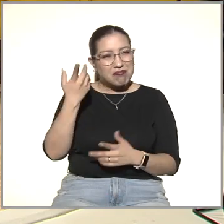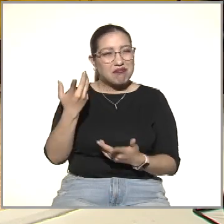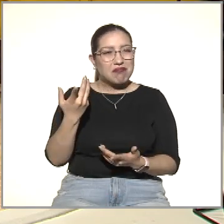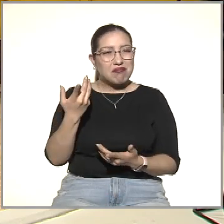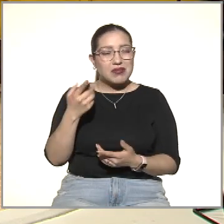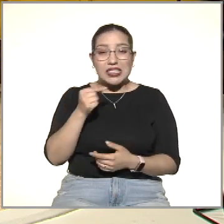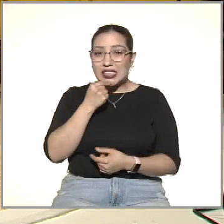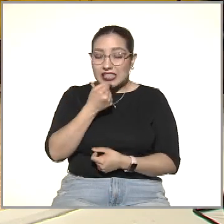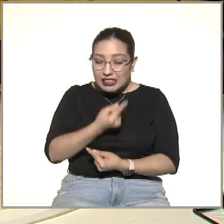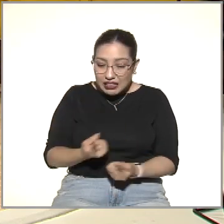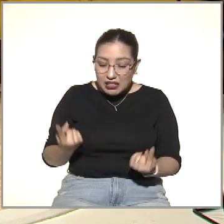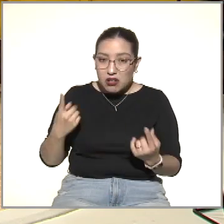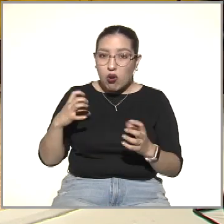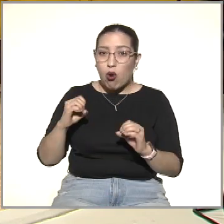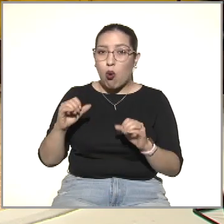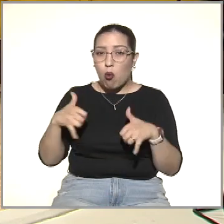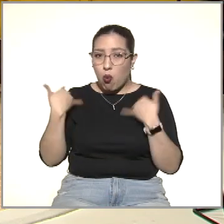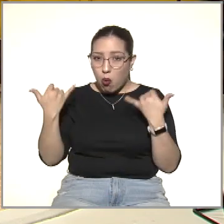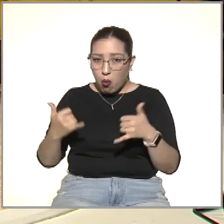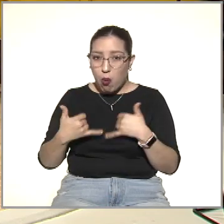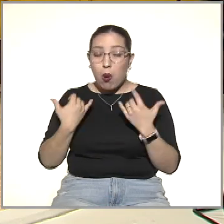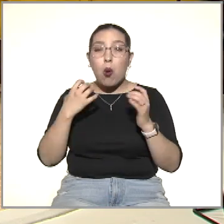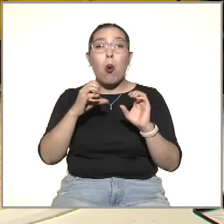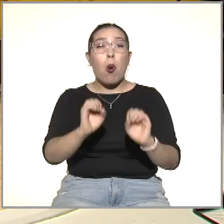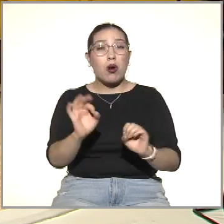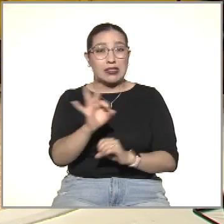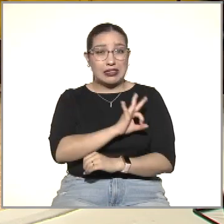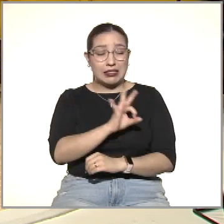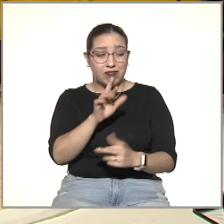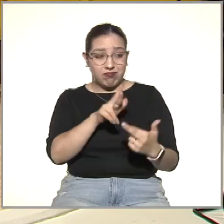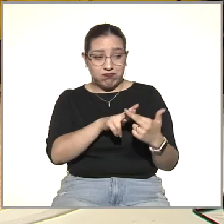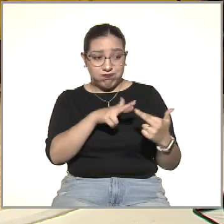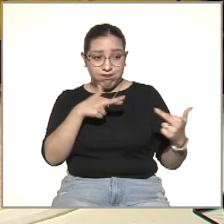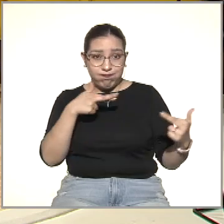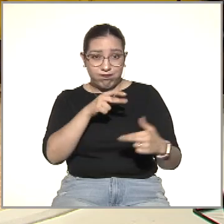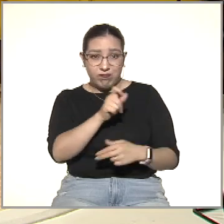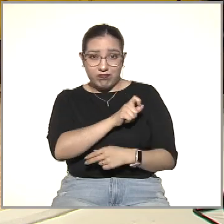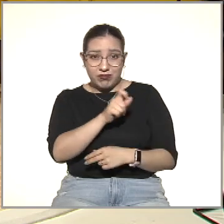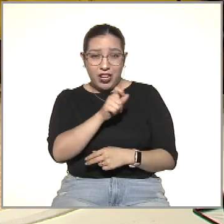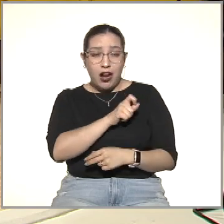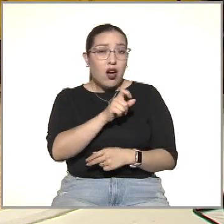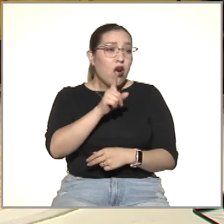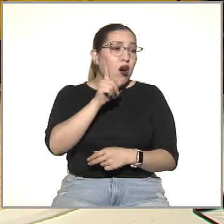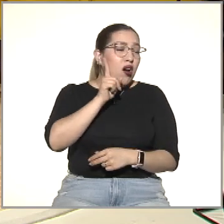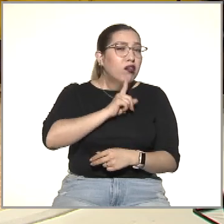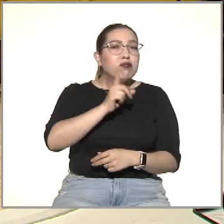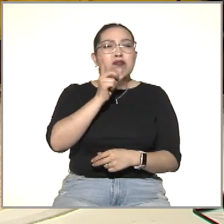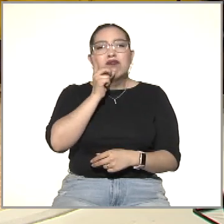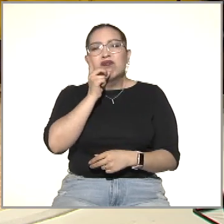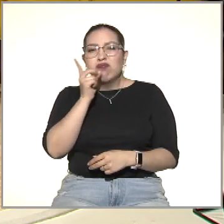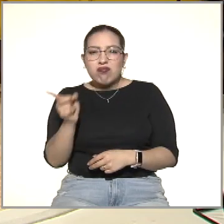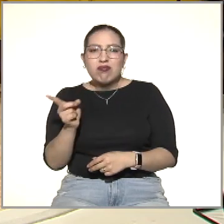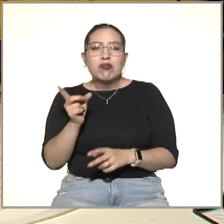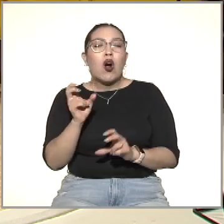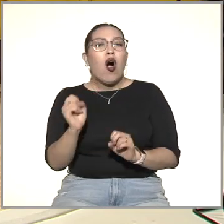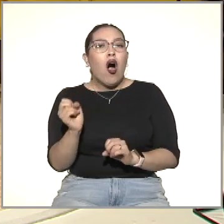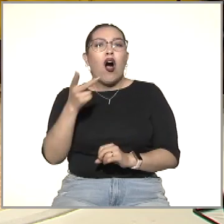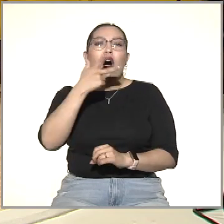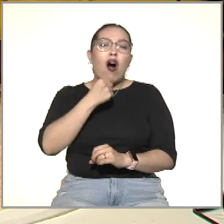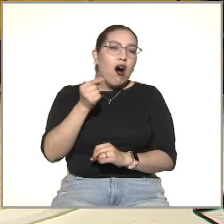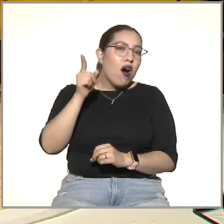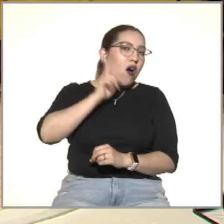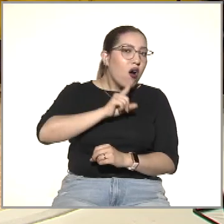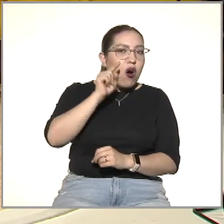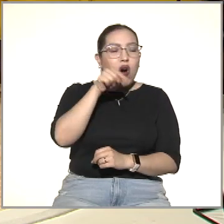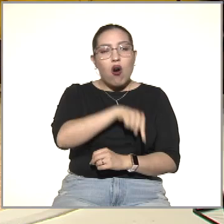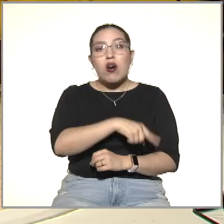o a lo mejor en una relación violenta, en donde la mujer le dice al hombre o el hombre le dice a la mujer, no sirves para